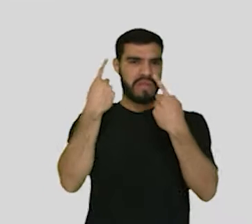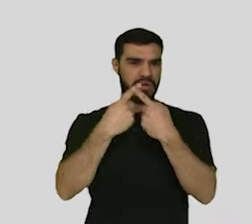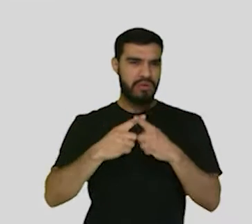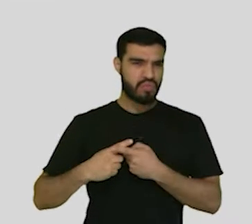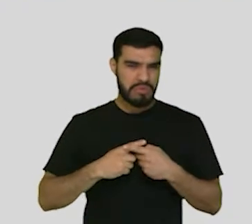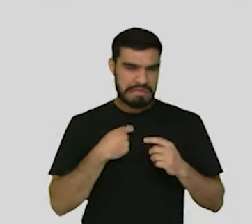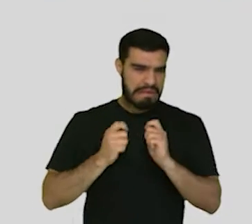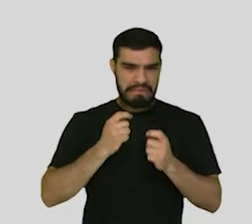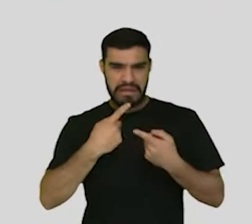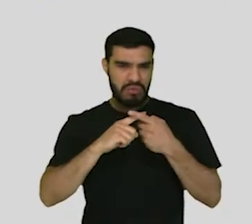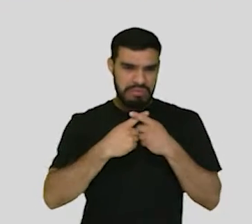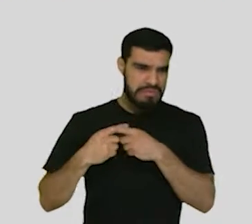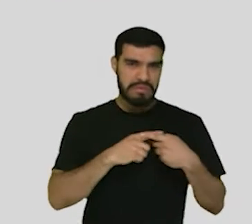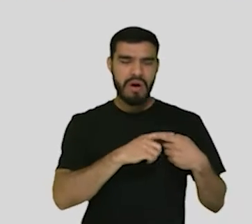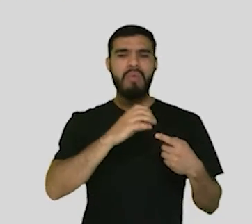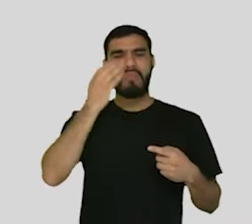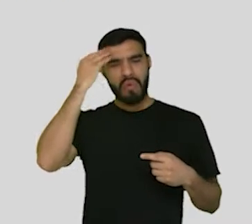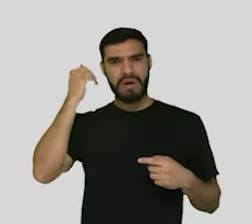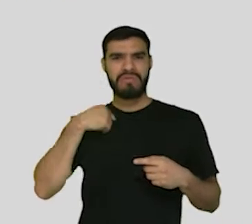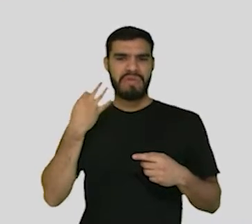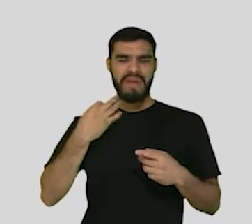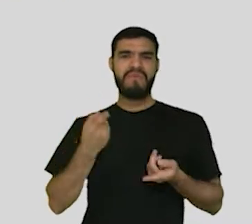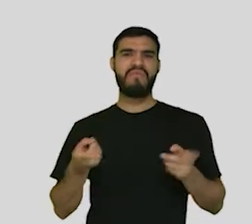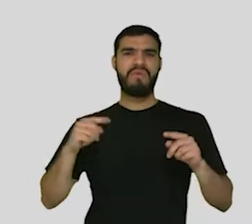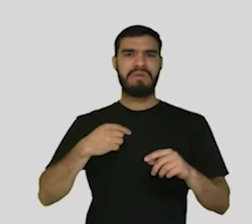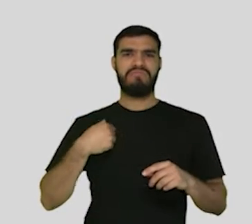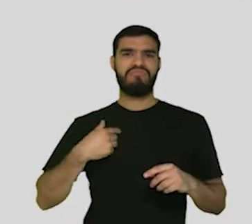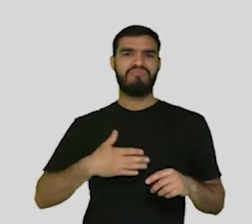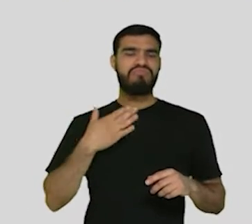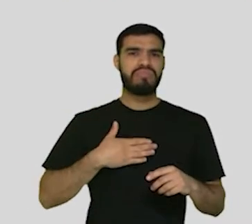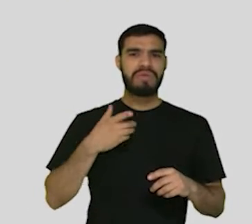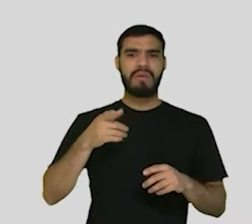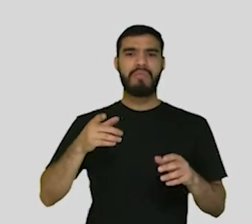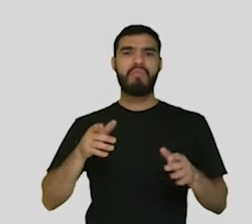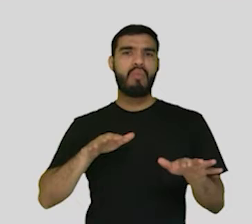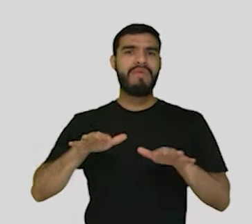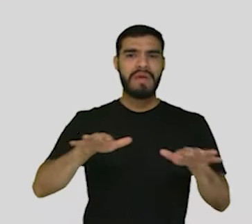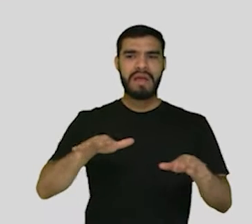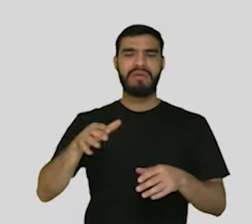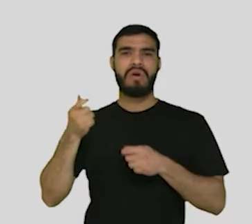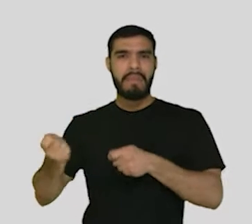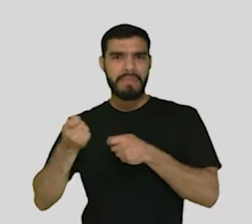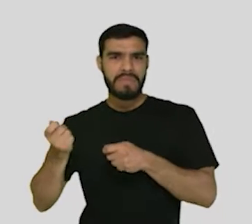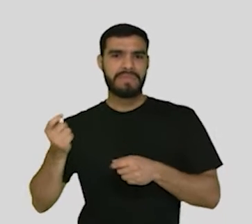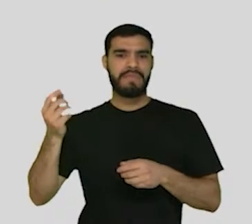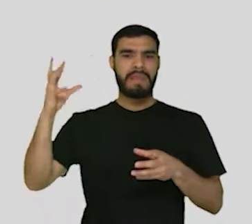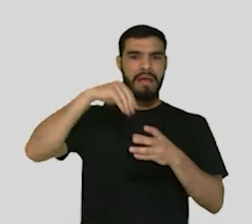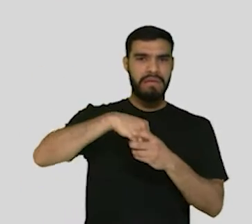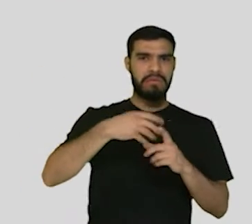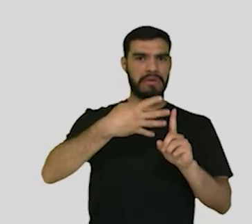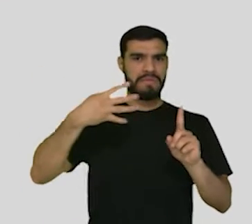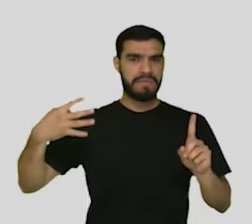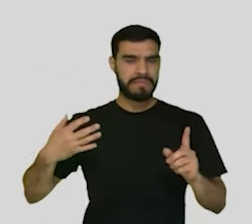ñanduiba tete erupi jo te erupi eta je doy kuai pa pa